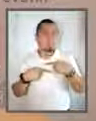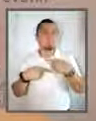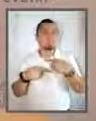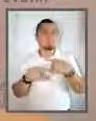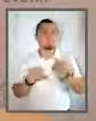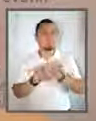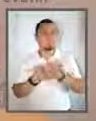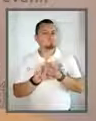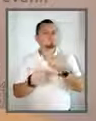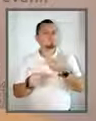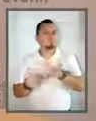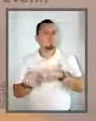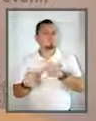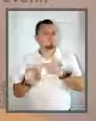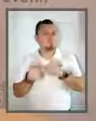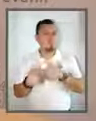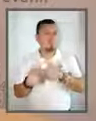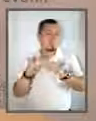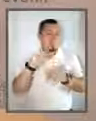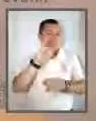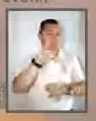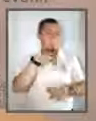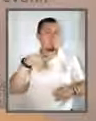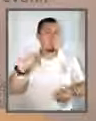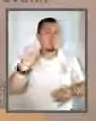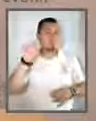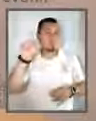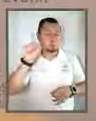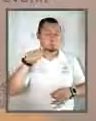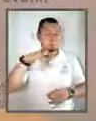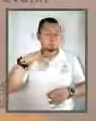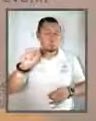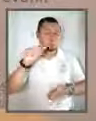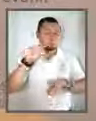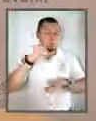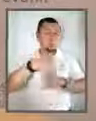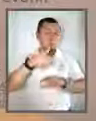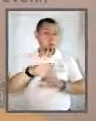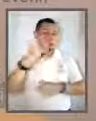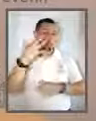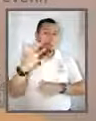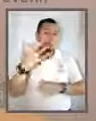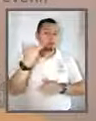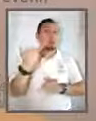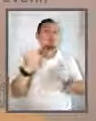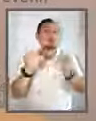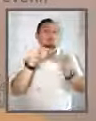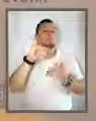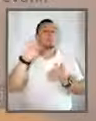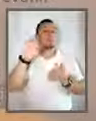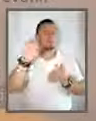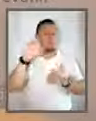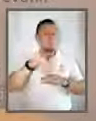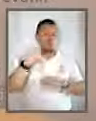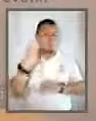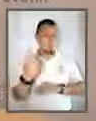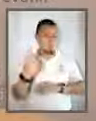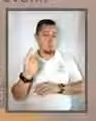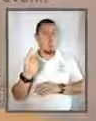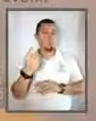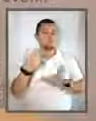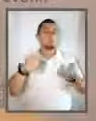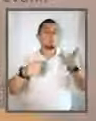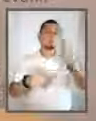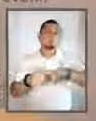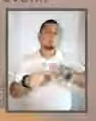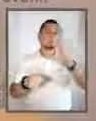estado en el Instituto Mexicano del Seguro Social 5, en el ISSSTE 1, en el Hospital Civil de